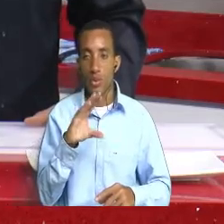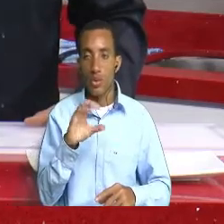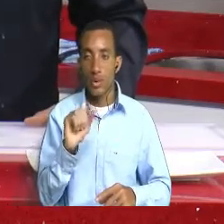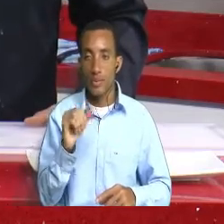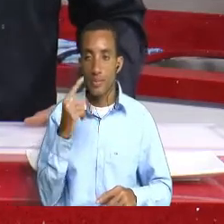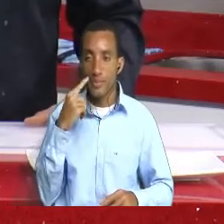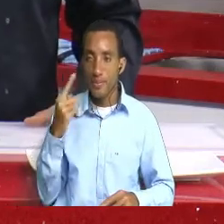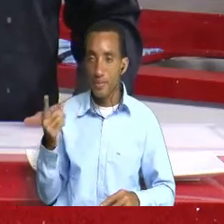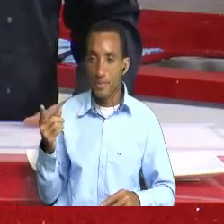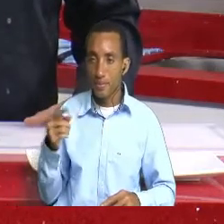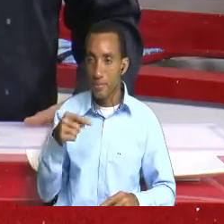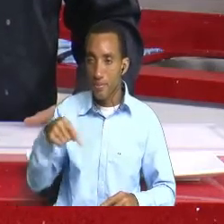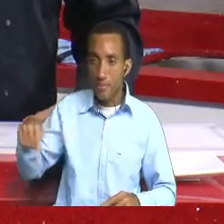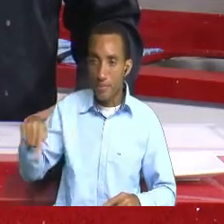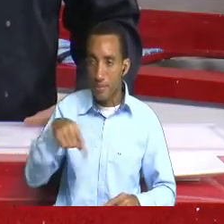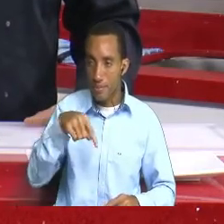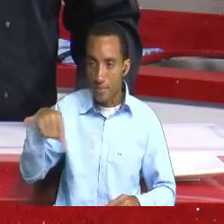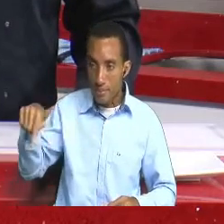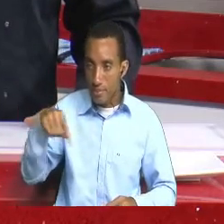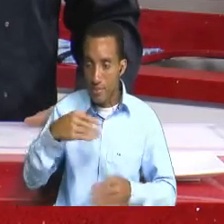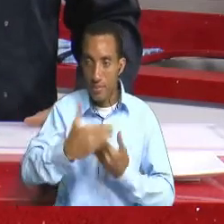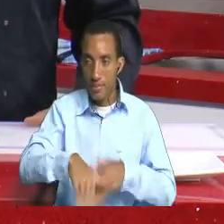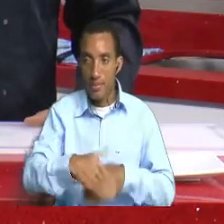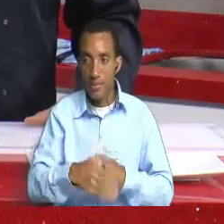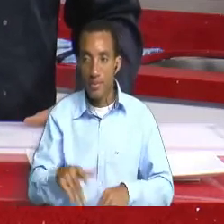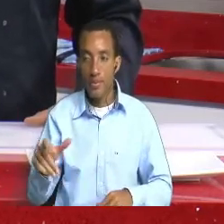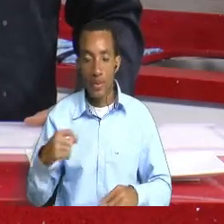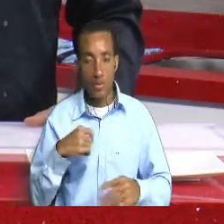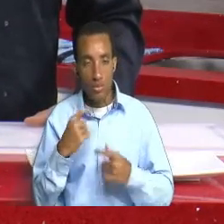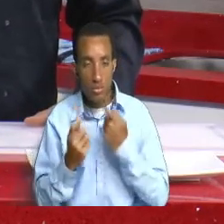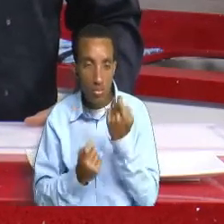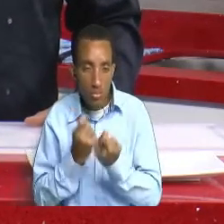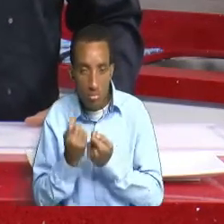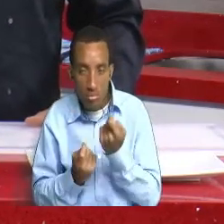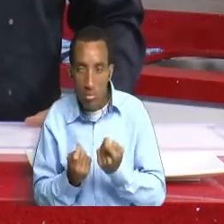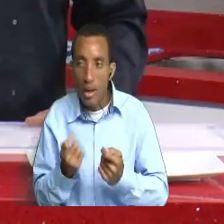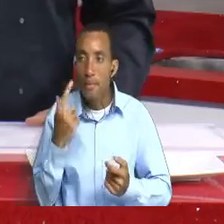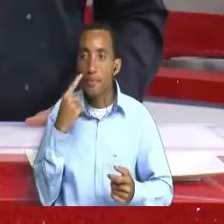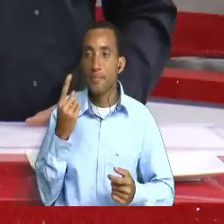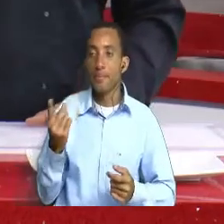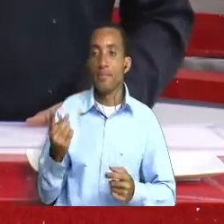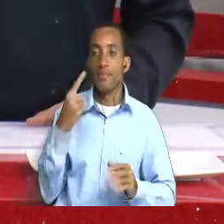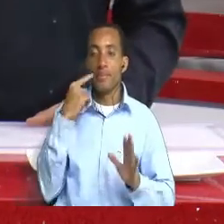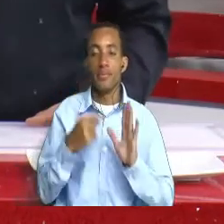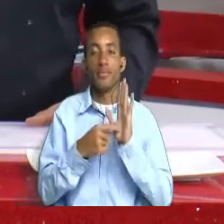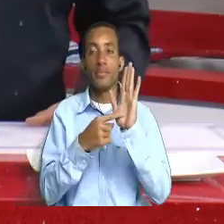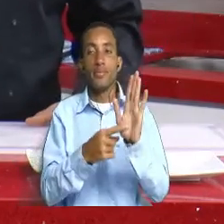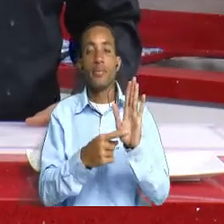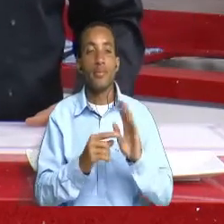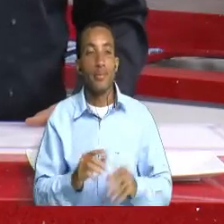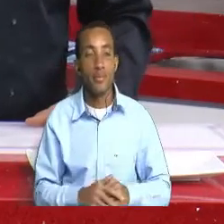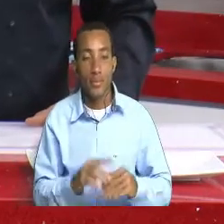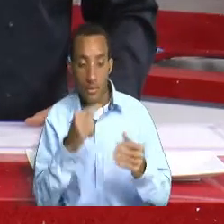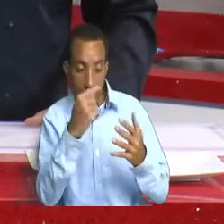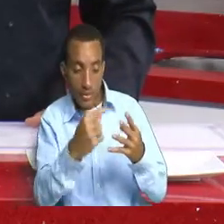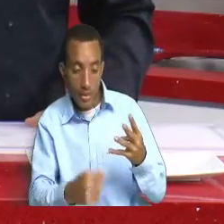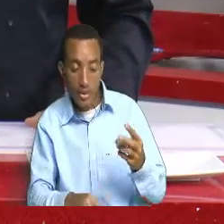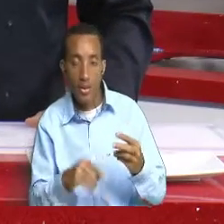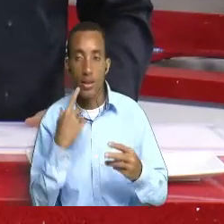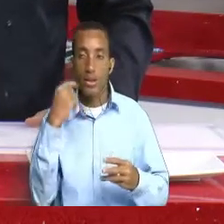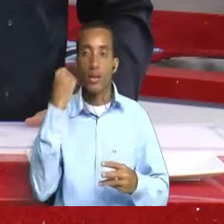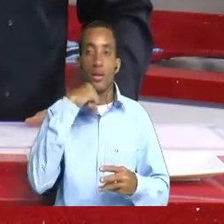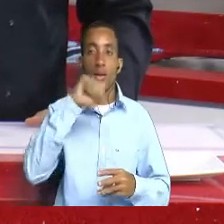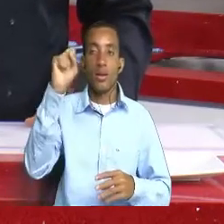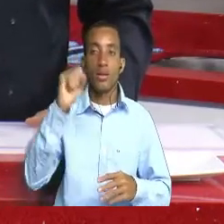de wilson esa persona que cumpla con estos dos requisitos bueno con estos tres porque el primer paso es entrar a la fanpage esa persona será la ganadora